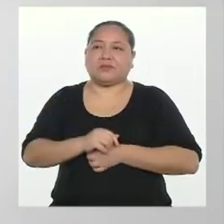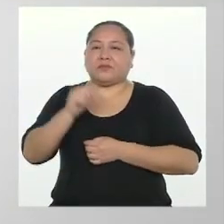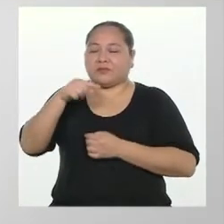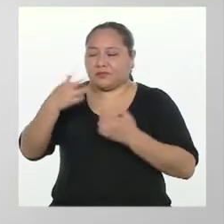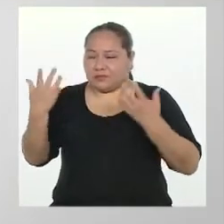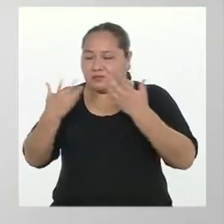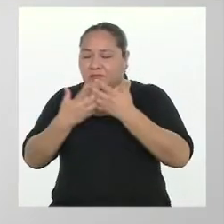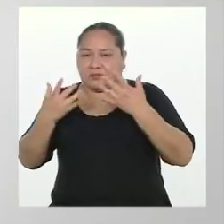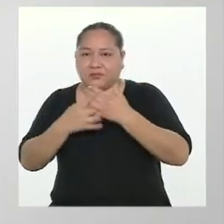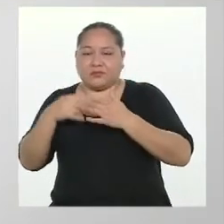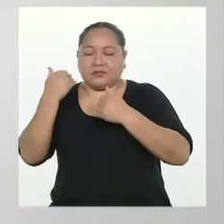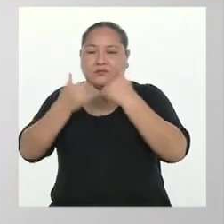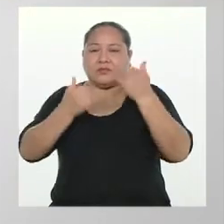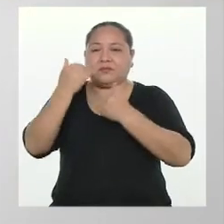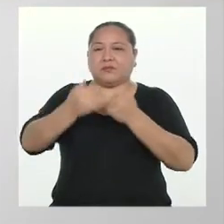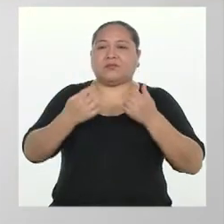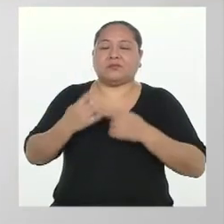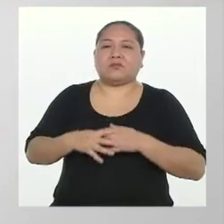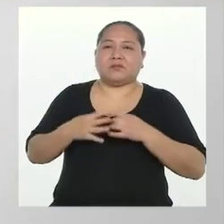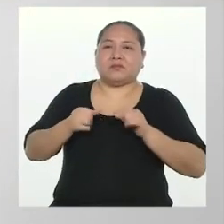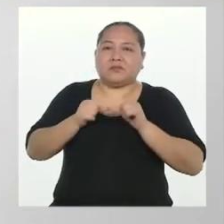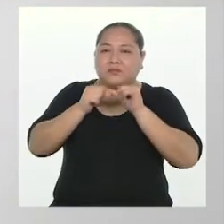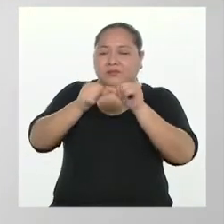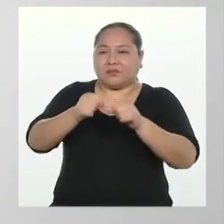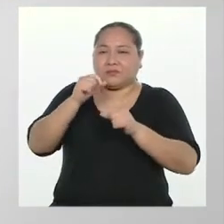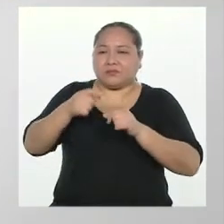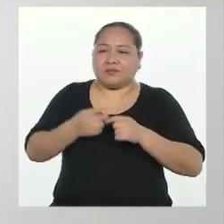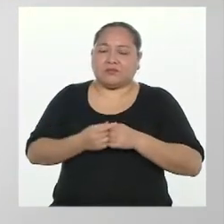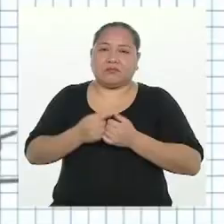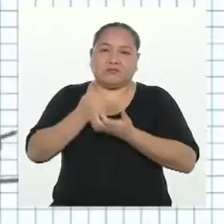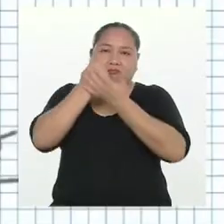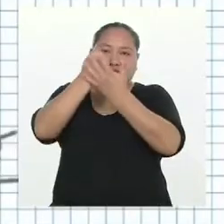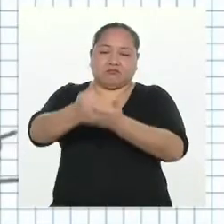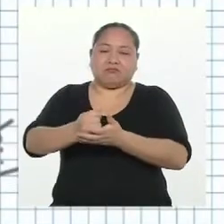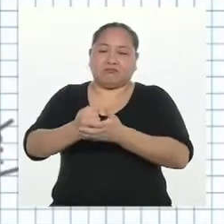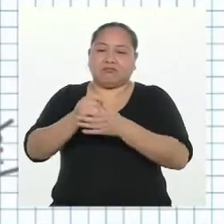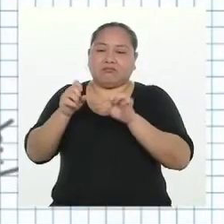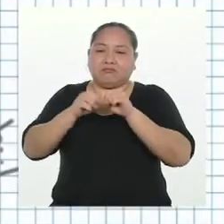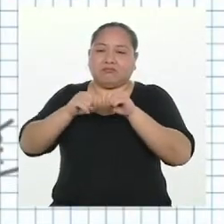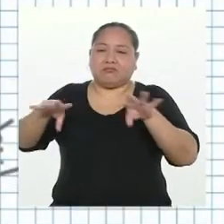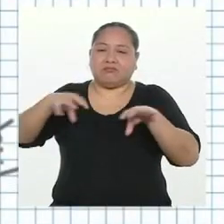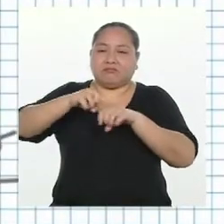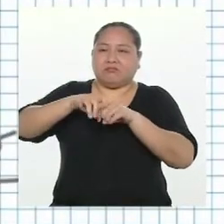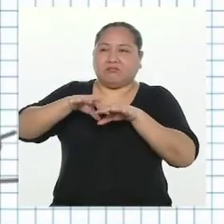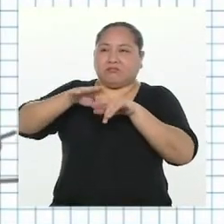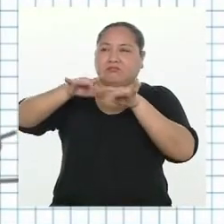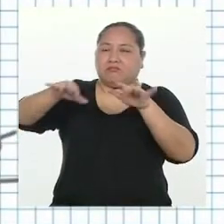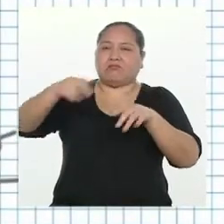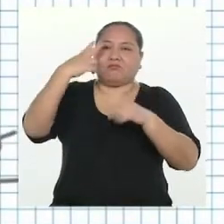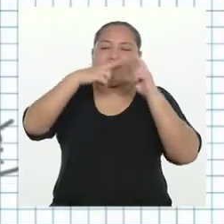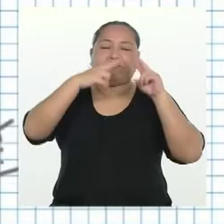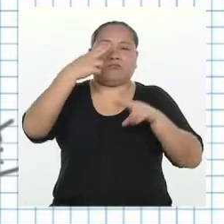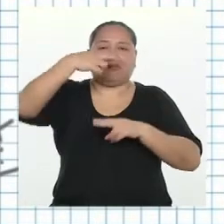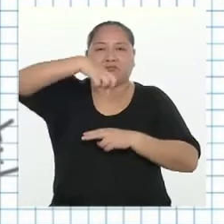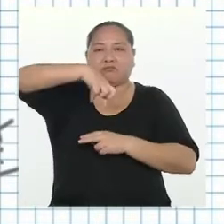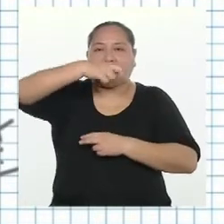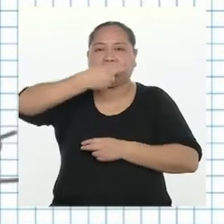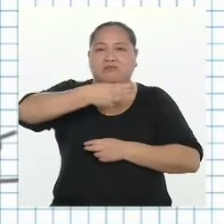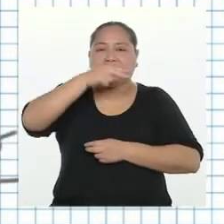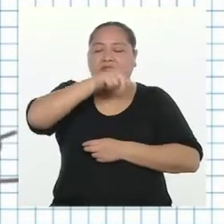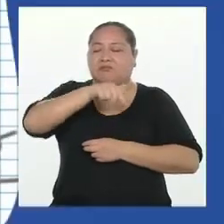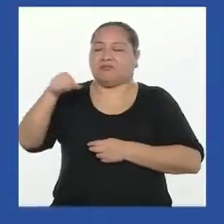consecuencia directa de los procesos vitales que le permiten reproducirse. Veamos los valores del pH de las sustancias que